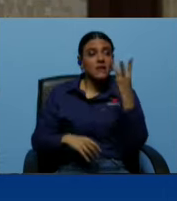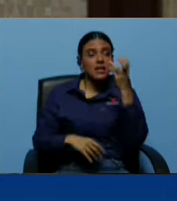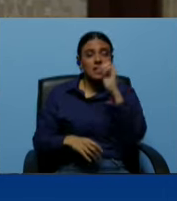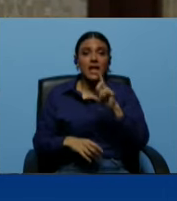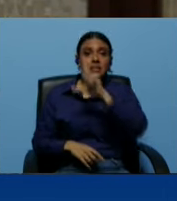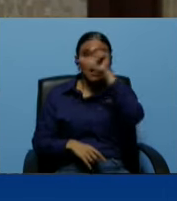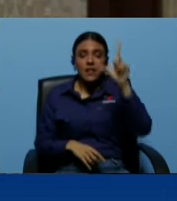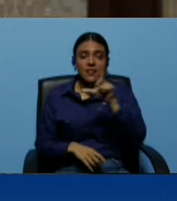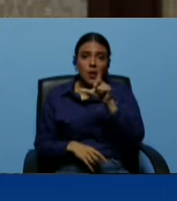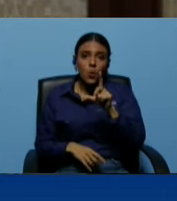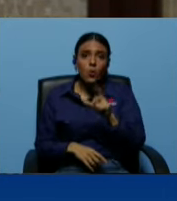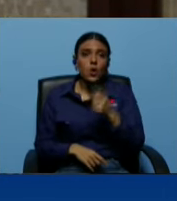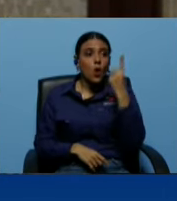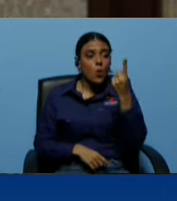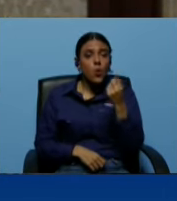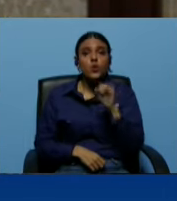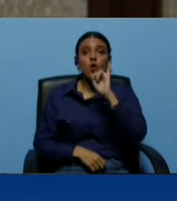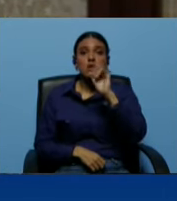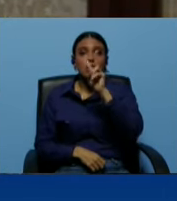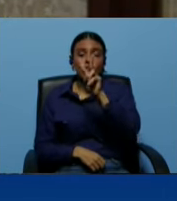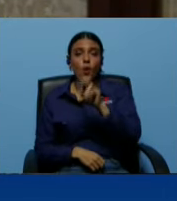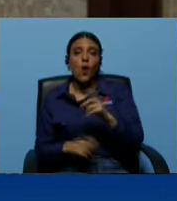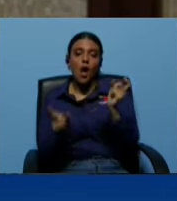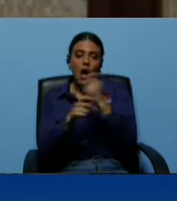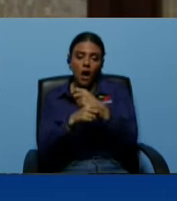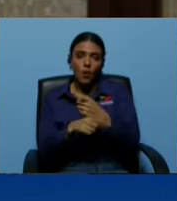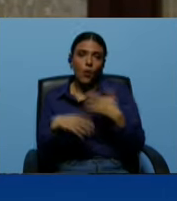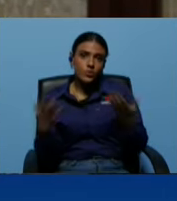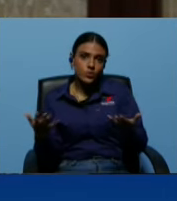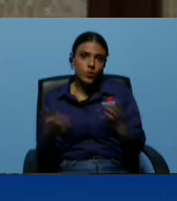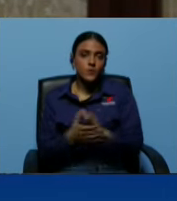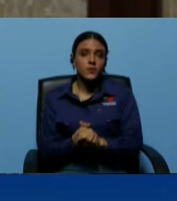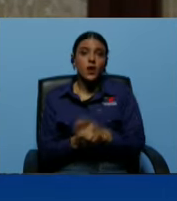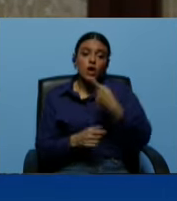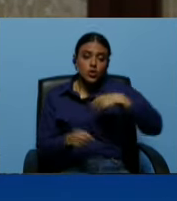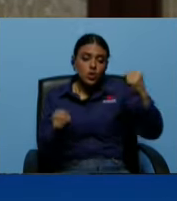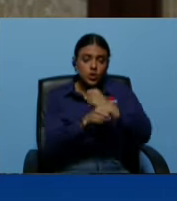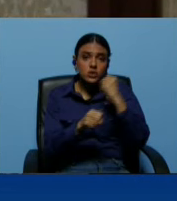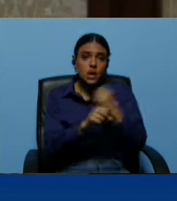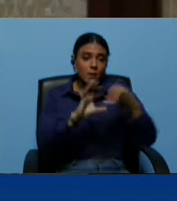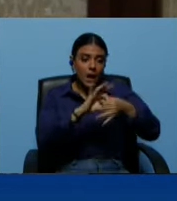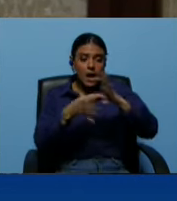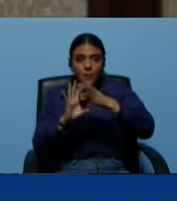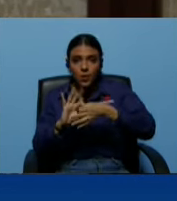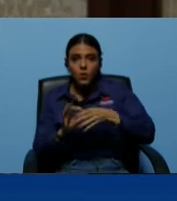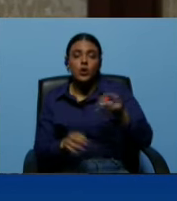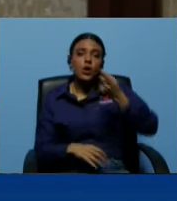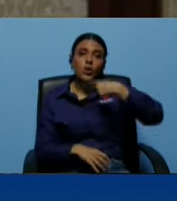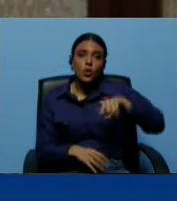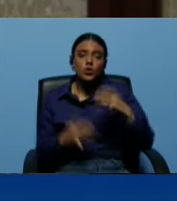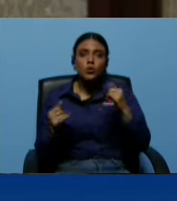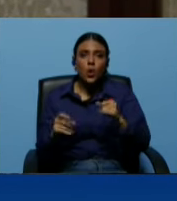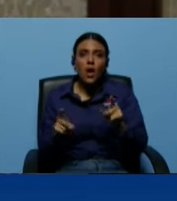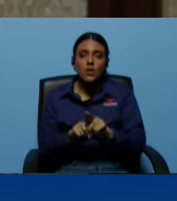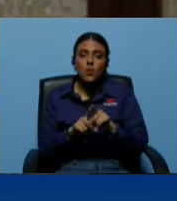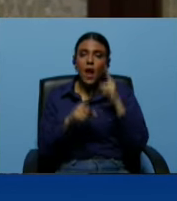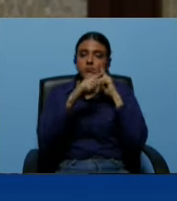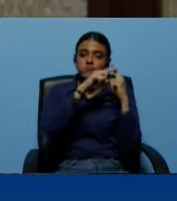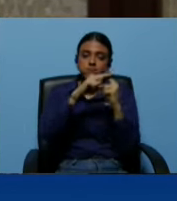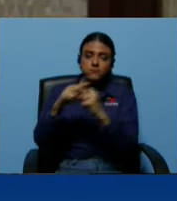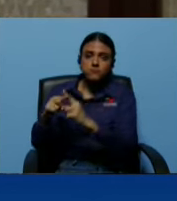julio, 1 y 2 de agosto. En trabajo conjunto con la Fiscalía, tenemos como saldo de